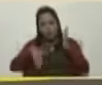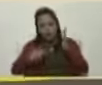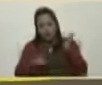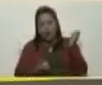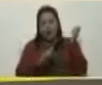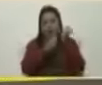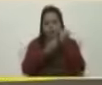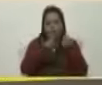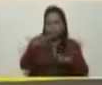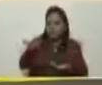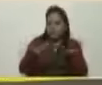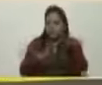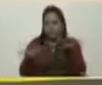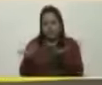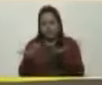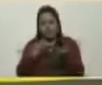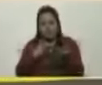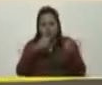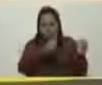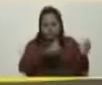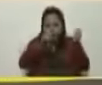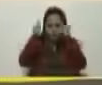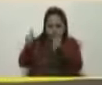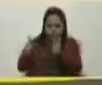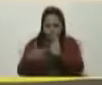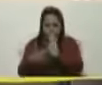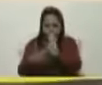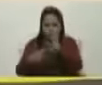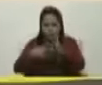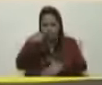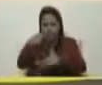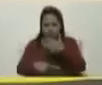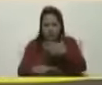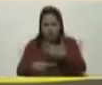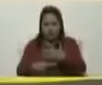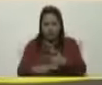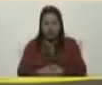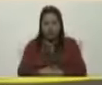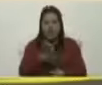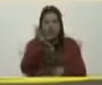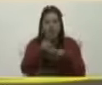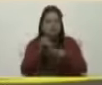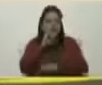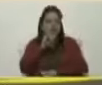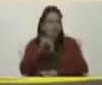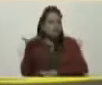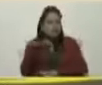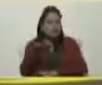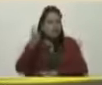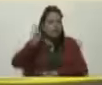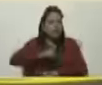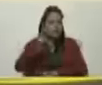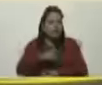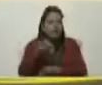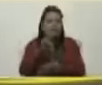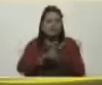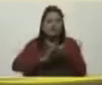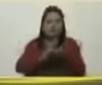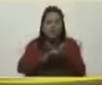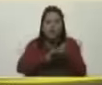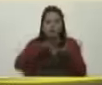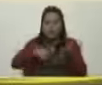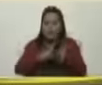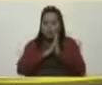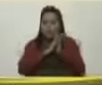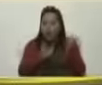por lo menos yo ahí le traigo un proyectico y informándole más o menos las necesidades, que nos pudiera apoyar